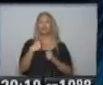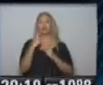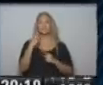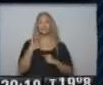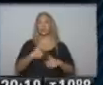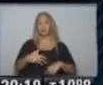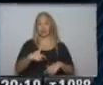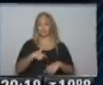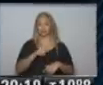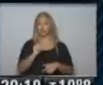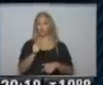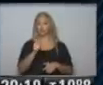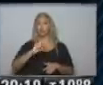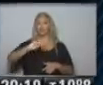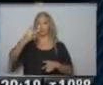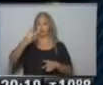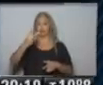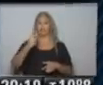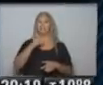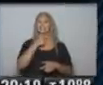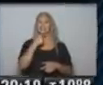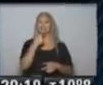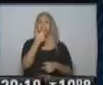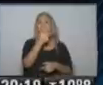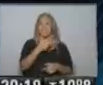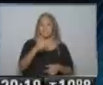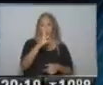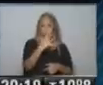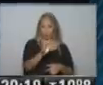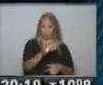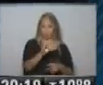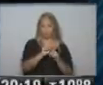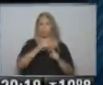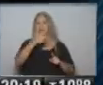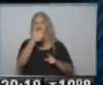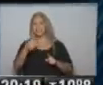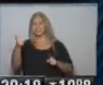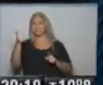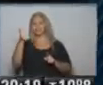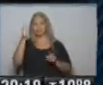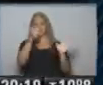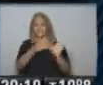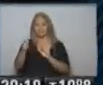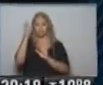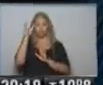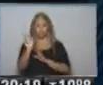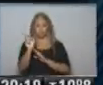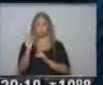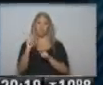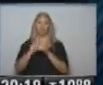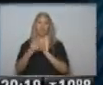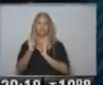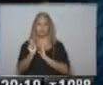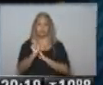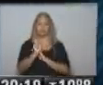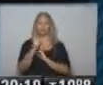del monto, es decir, de 340 pesos a 680 por 3 meses. Asignación familiar, también se duplicará